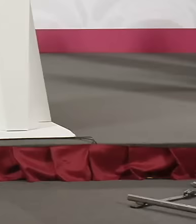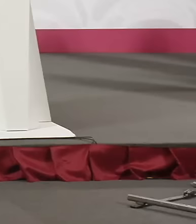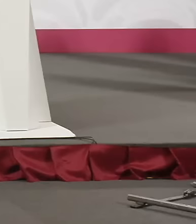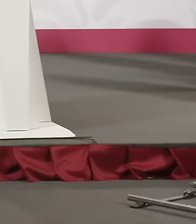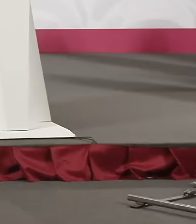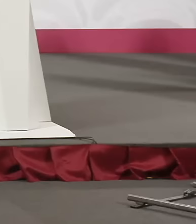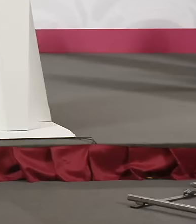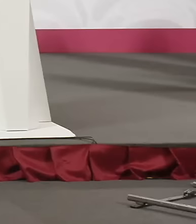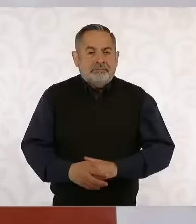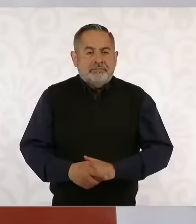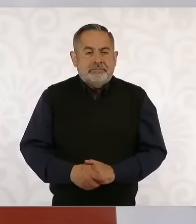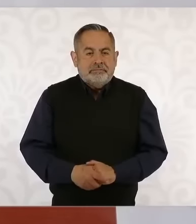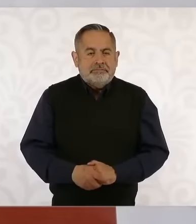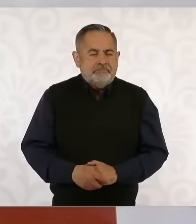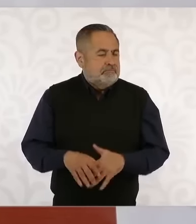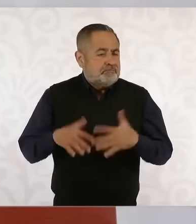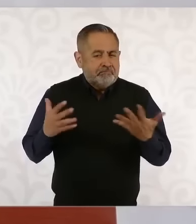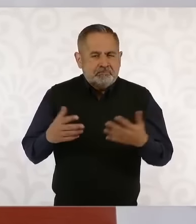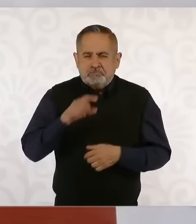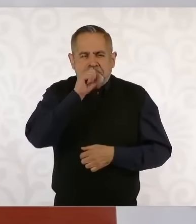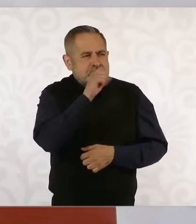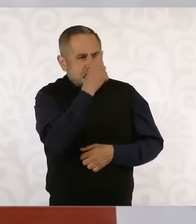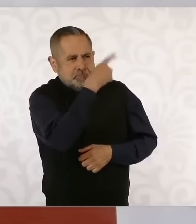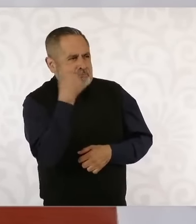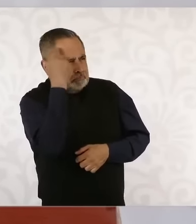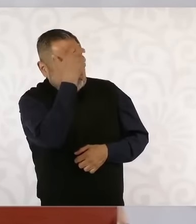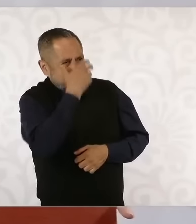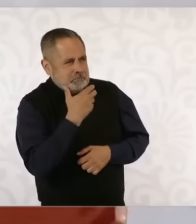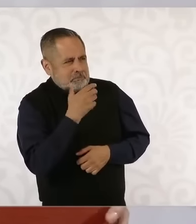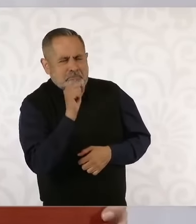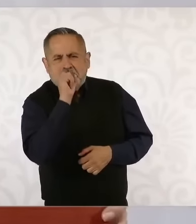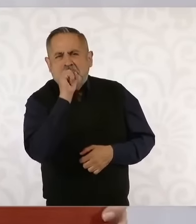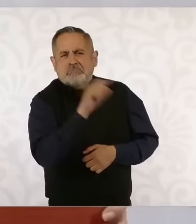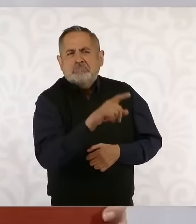Entonces vimos las mismas caras de aquellas